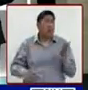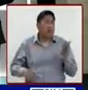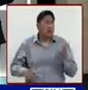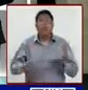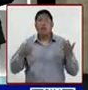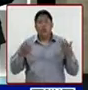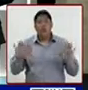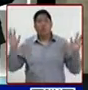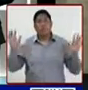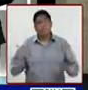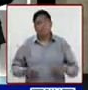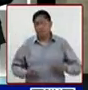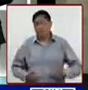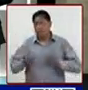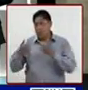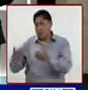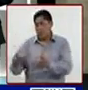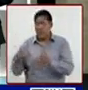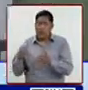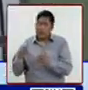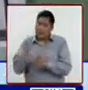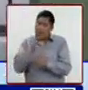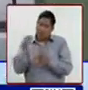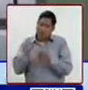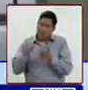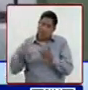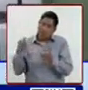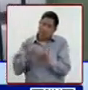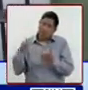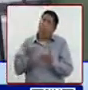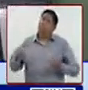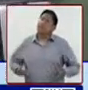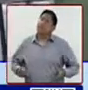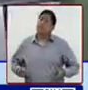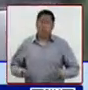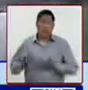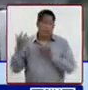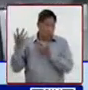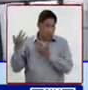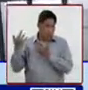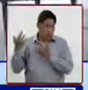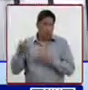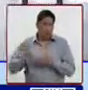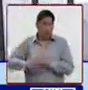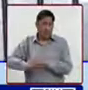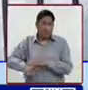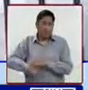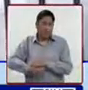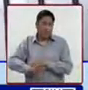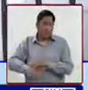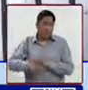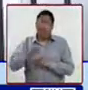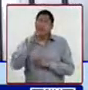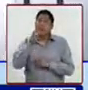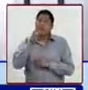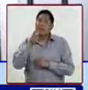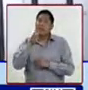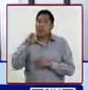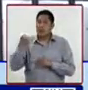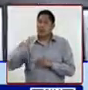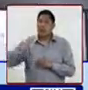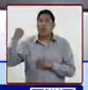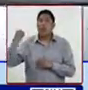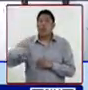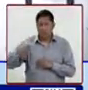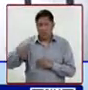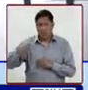Ya se ha presentado ante un juzgado la imputación, se está esperando el resultado del sorteo para saber qué